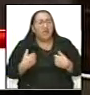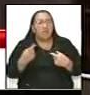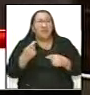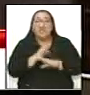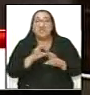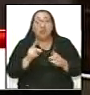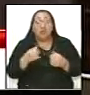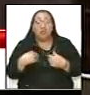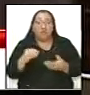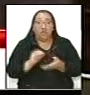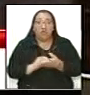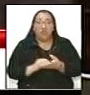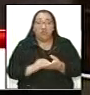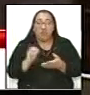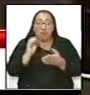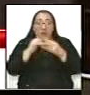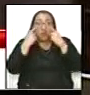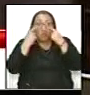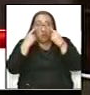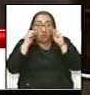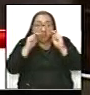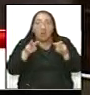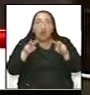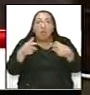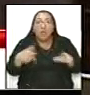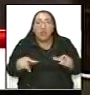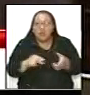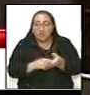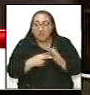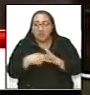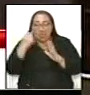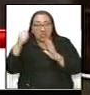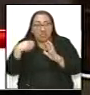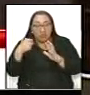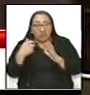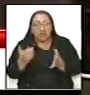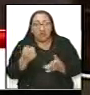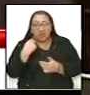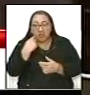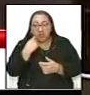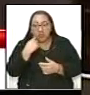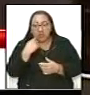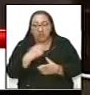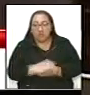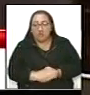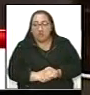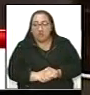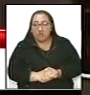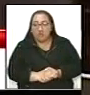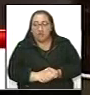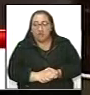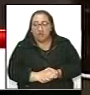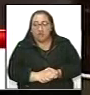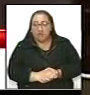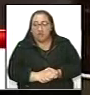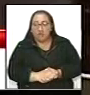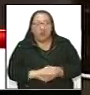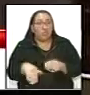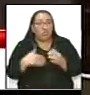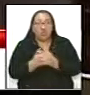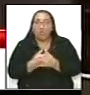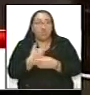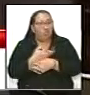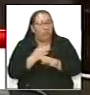no ponemos más ojos, y ese ojo se llama la cinematografía en todos